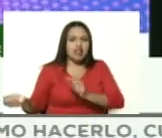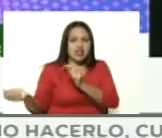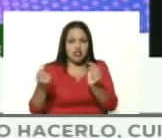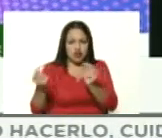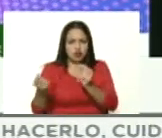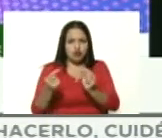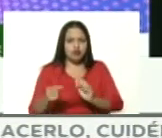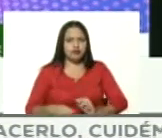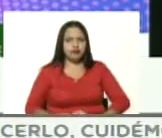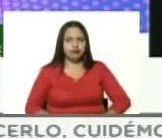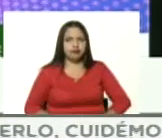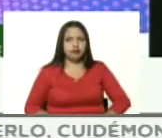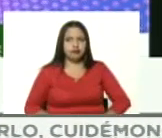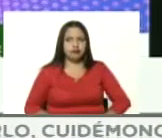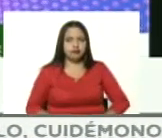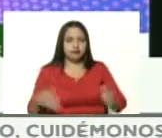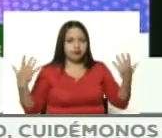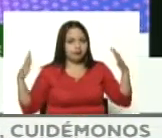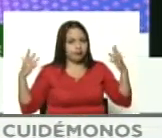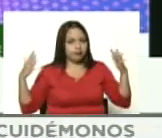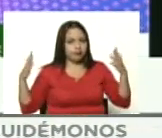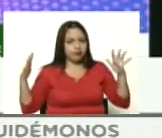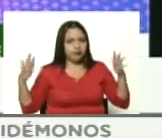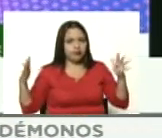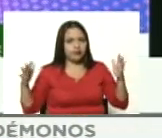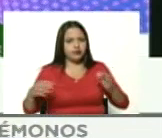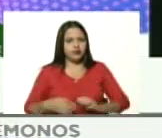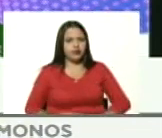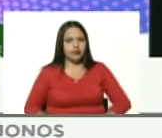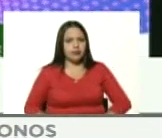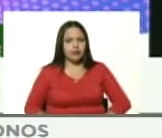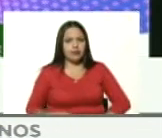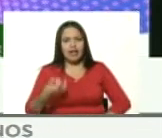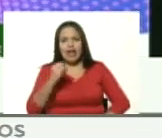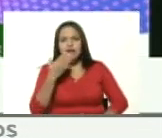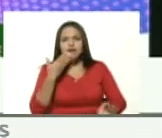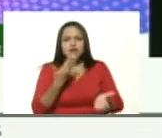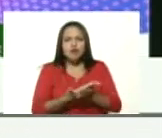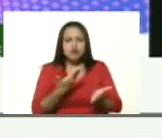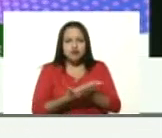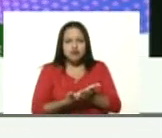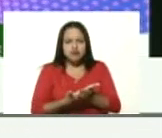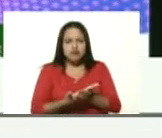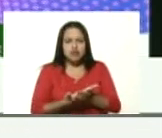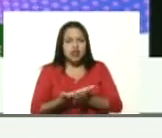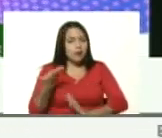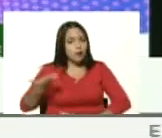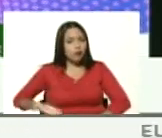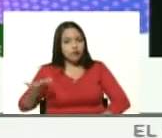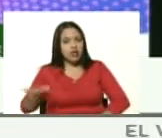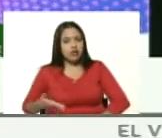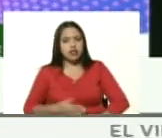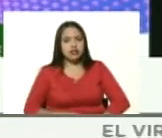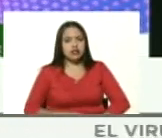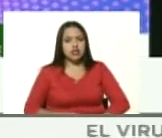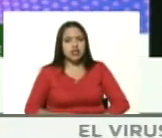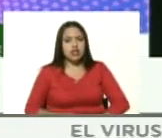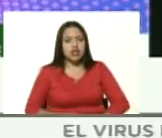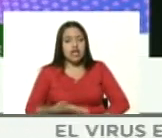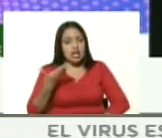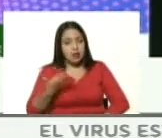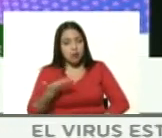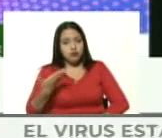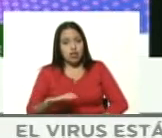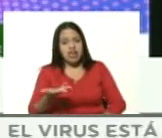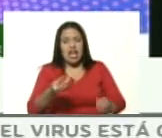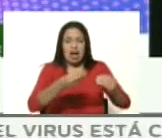hubo importantes propuestas. hubo importantes ofertas.